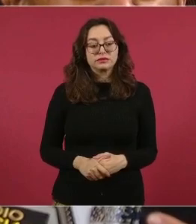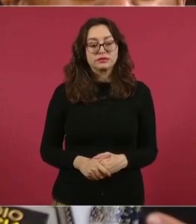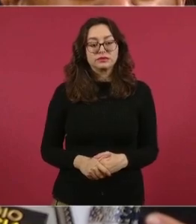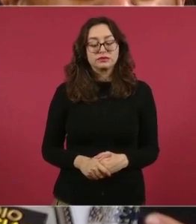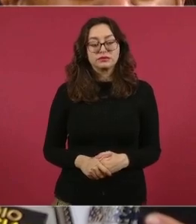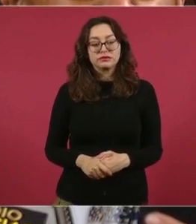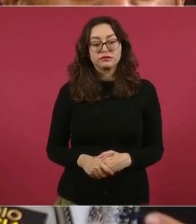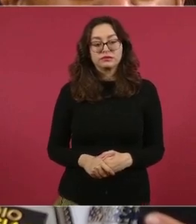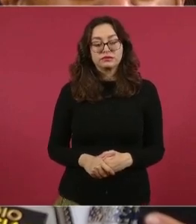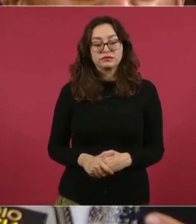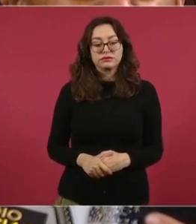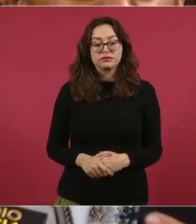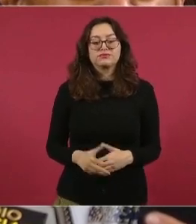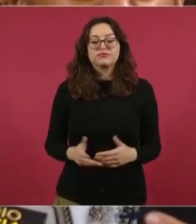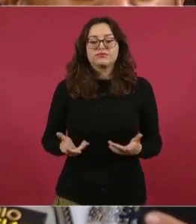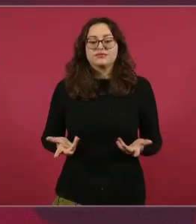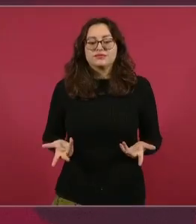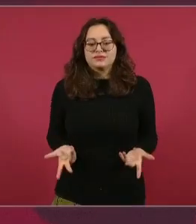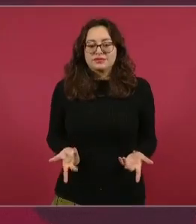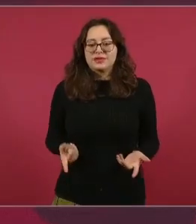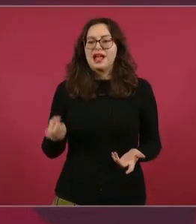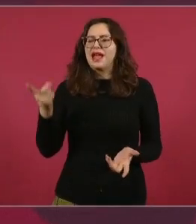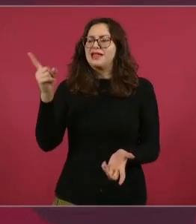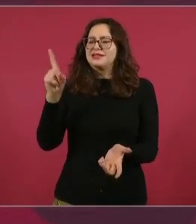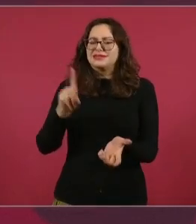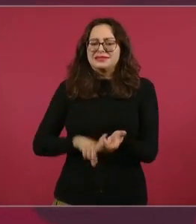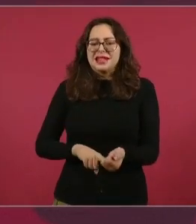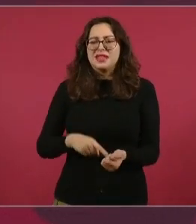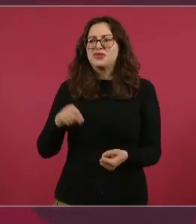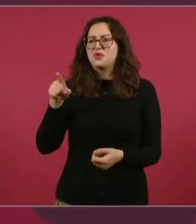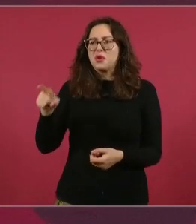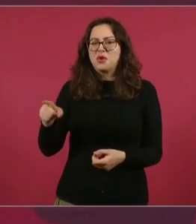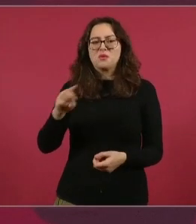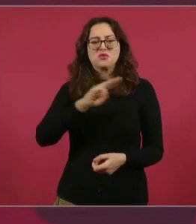hay. Tienen sus presidentes municipales,